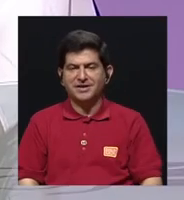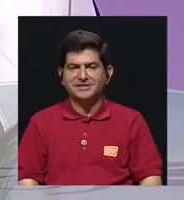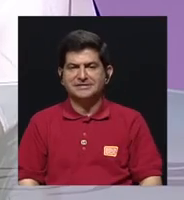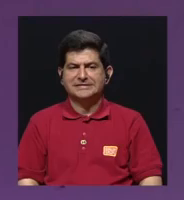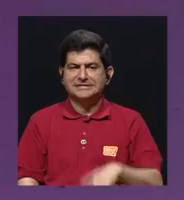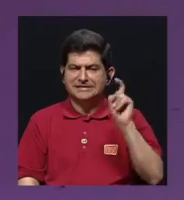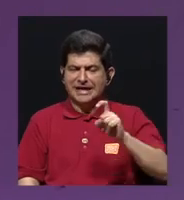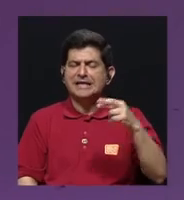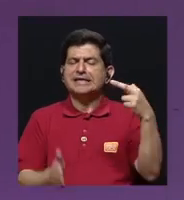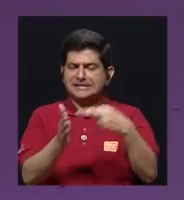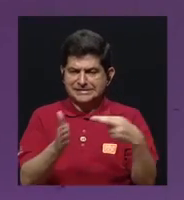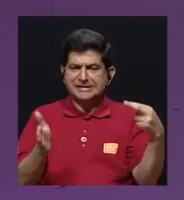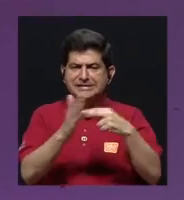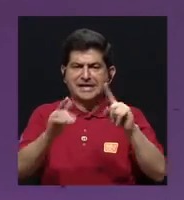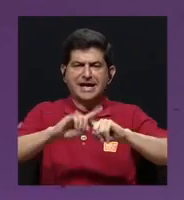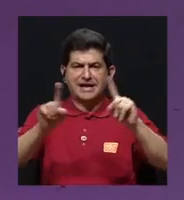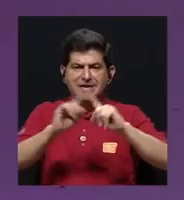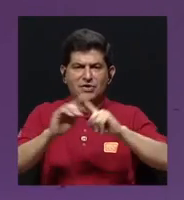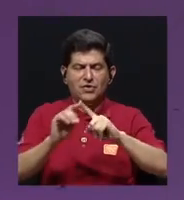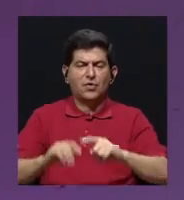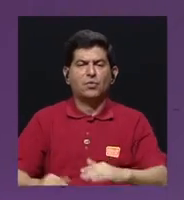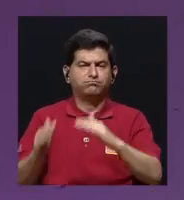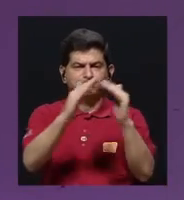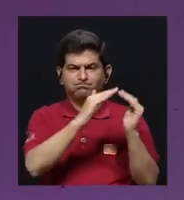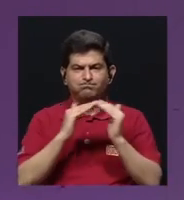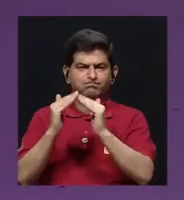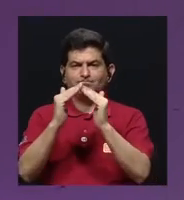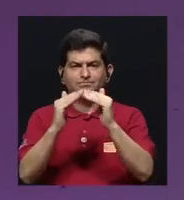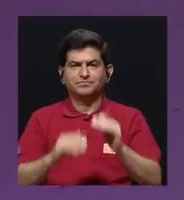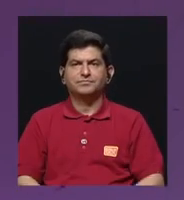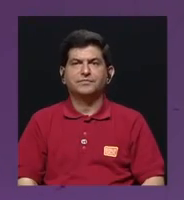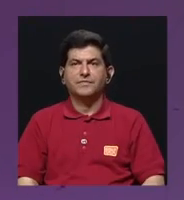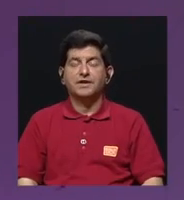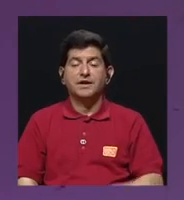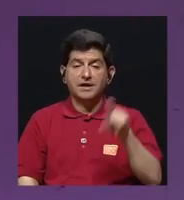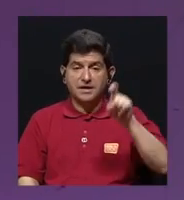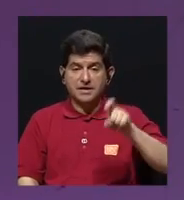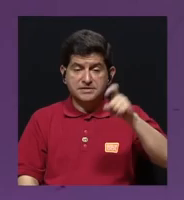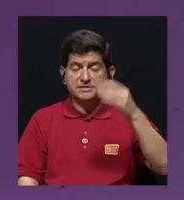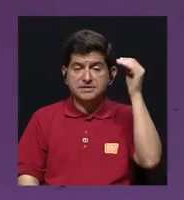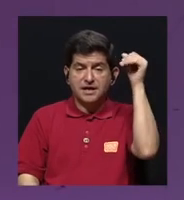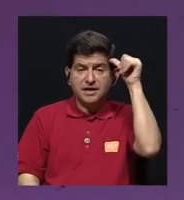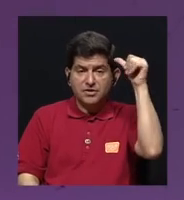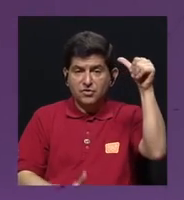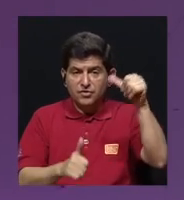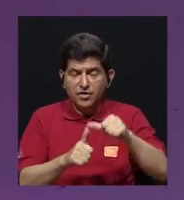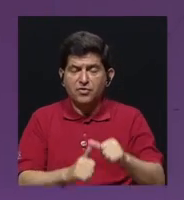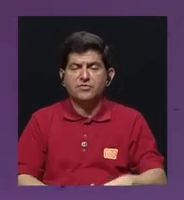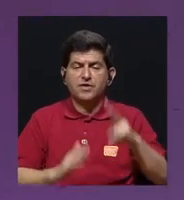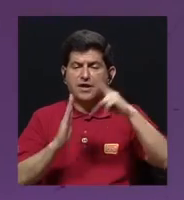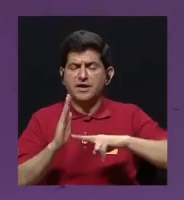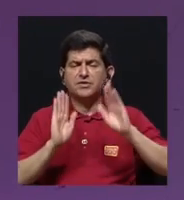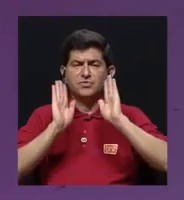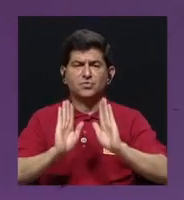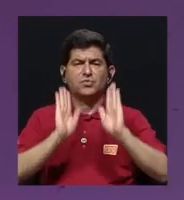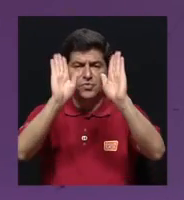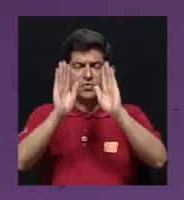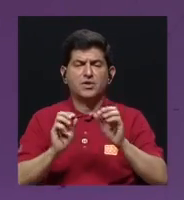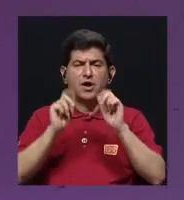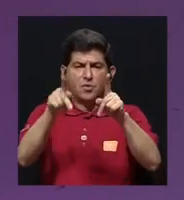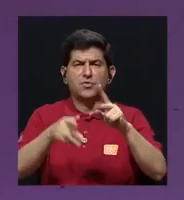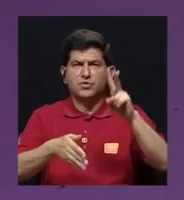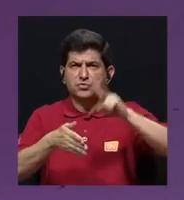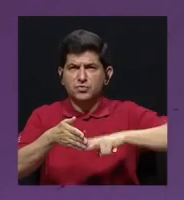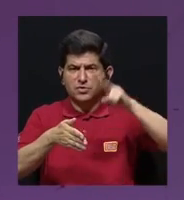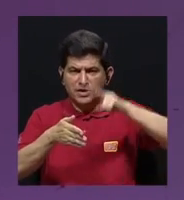digna de reproducirse en muchas otras comunidades, y reconocer que la lectura es una gran oportunidad de